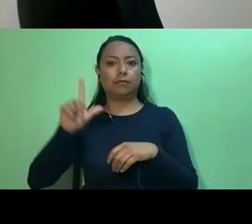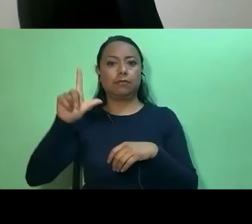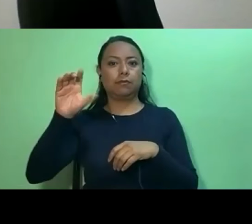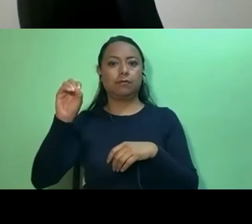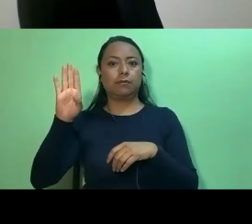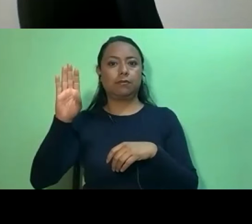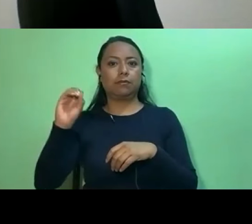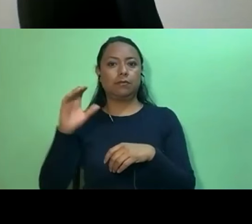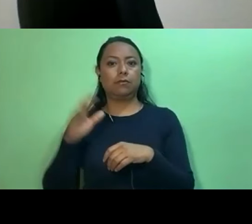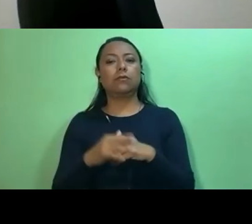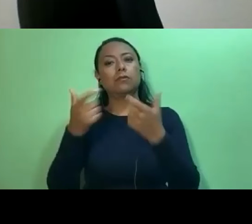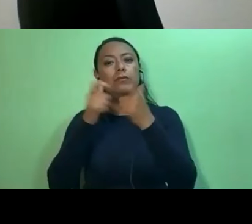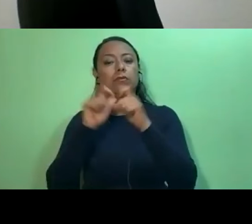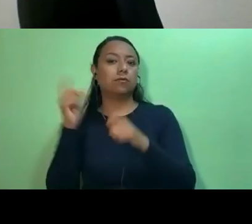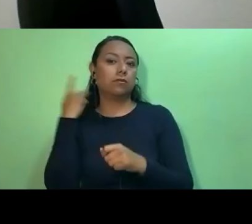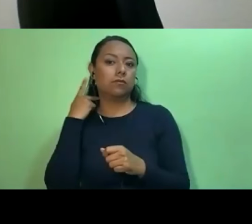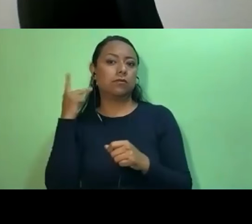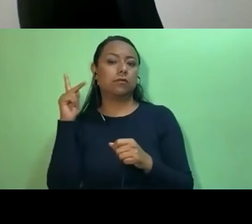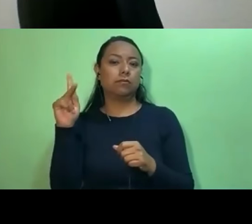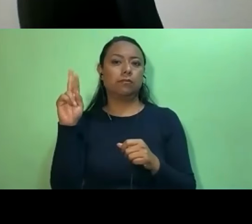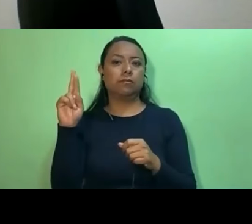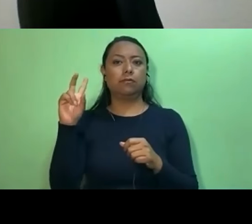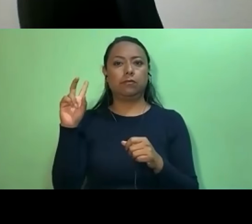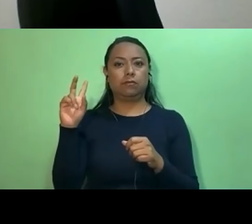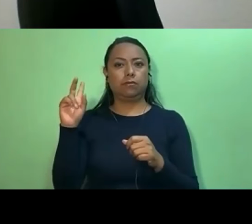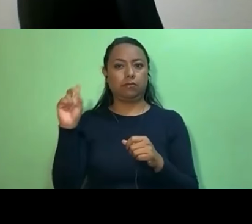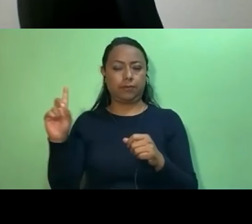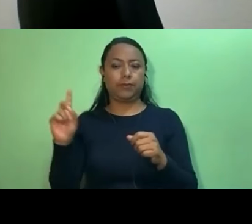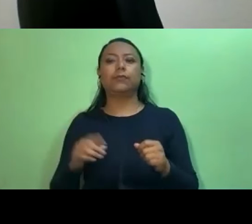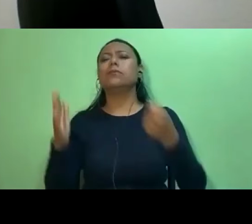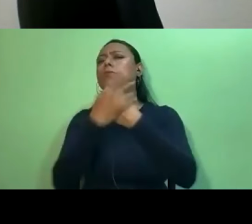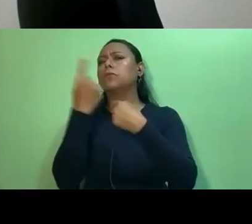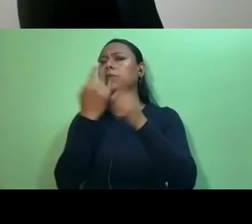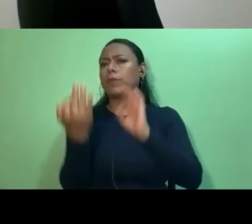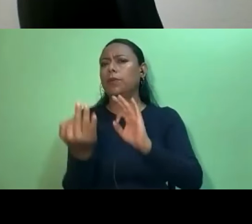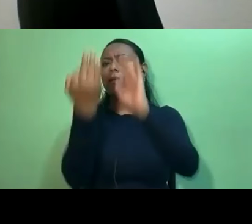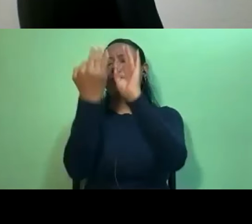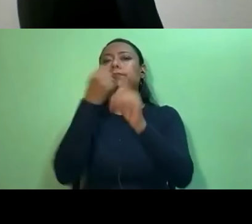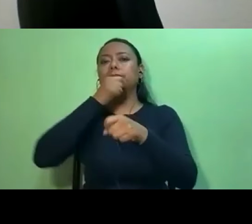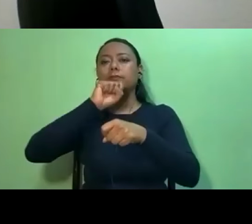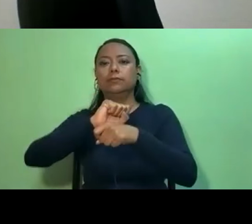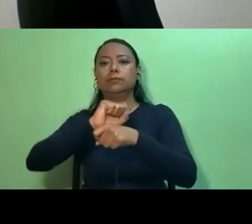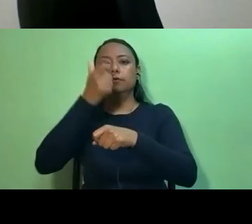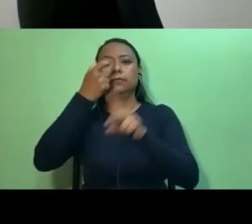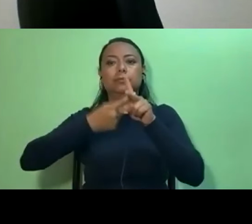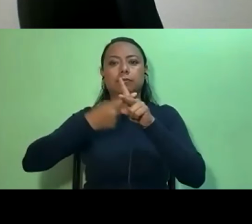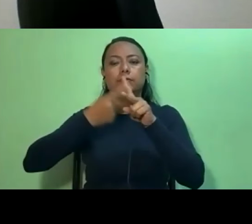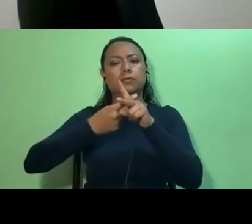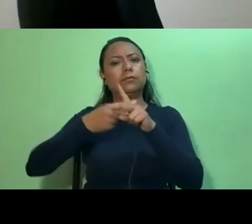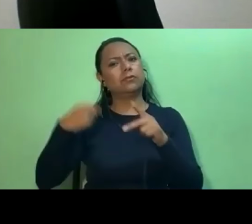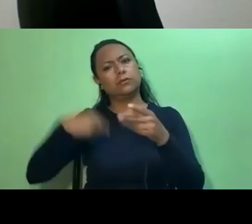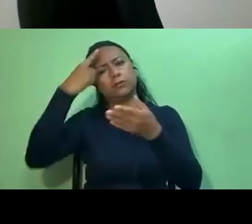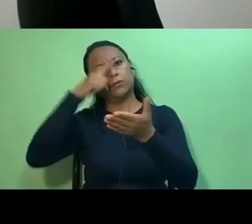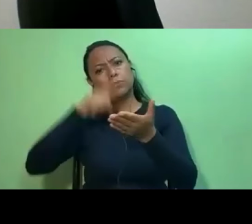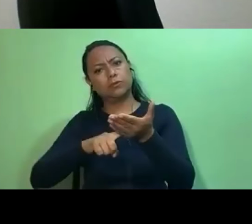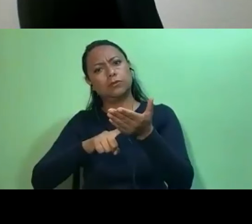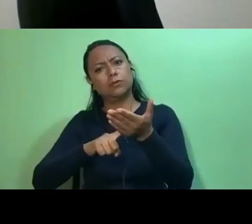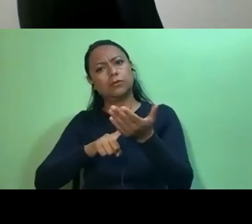Revolución Democrática, porque cuando compareció la secretaria de Finanzas, me parece que fue un elemento en donde todos los